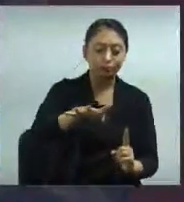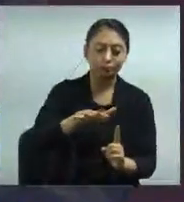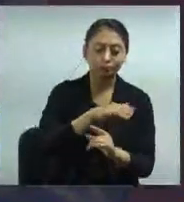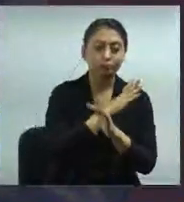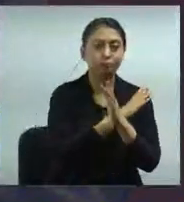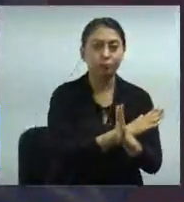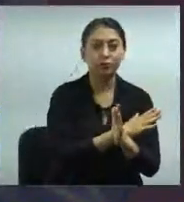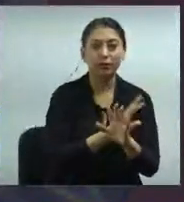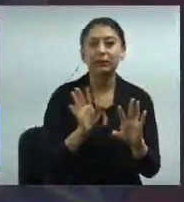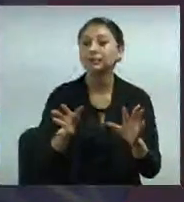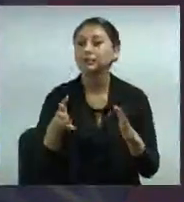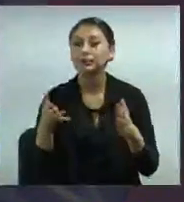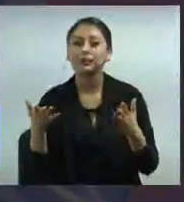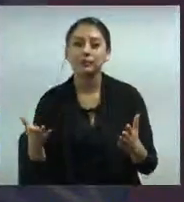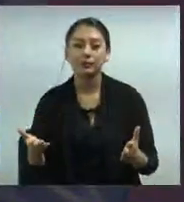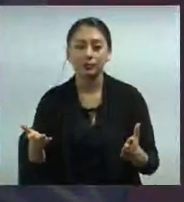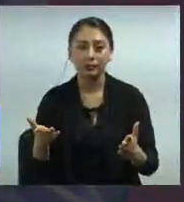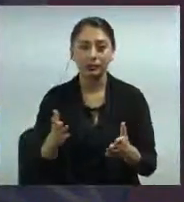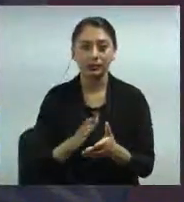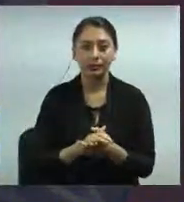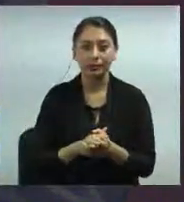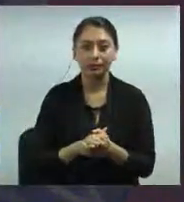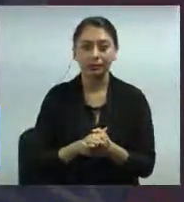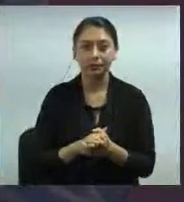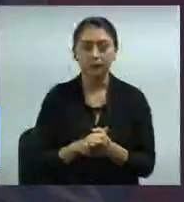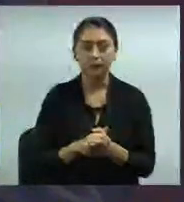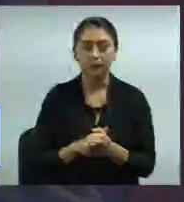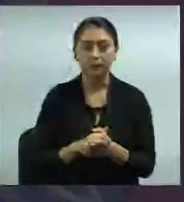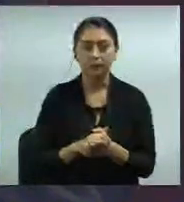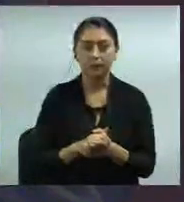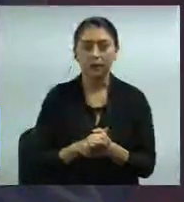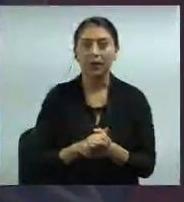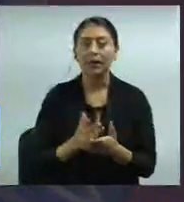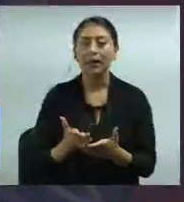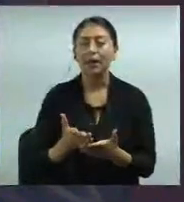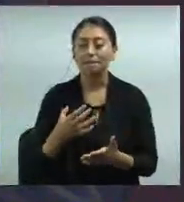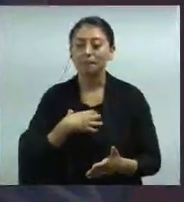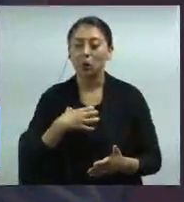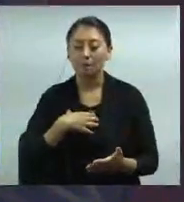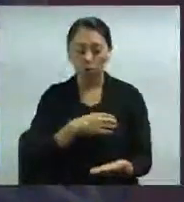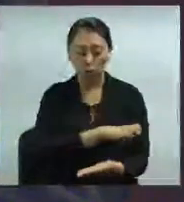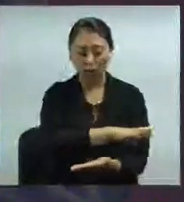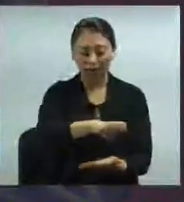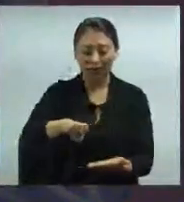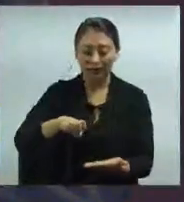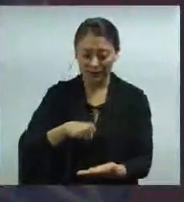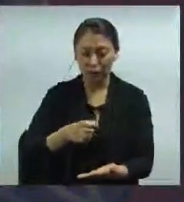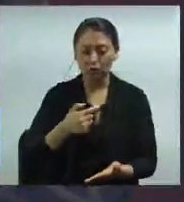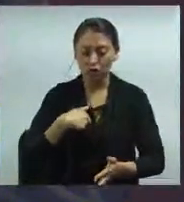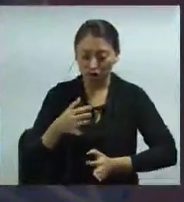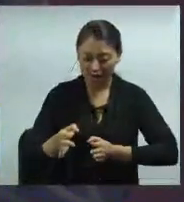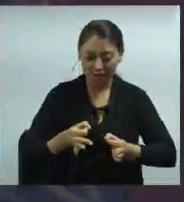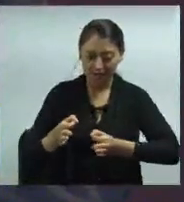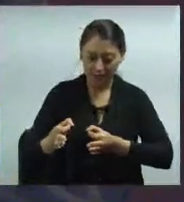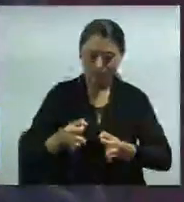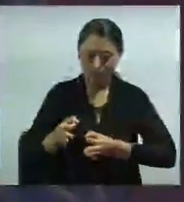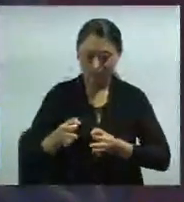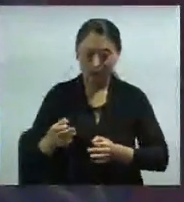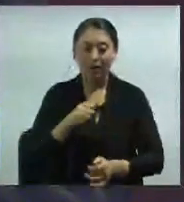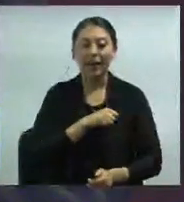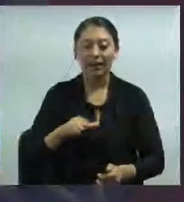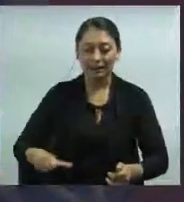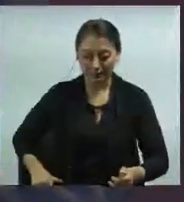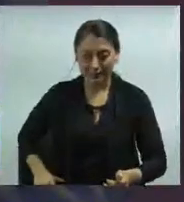son, en su mayoría, están a nombre del Estado. Yo les explicaba el tema del alcalde